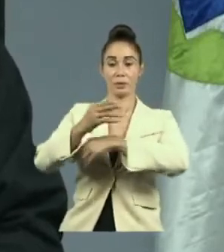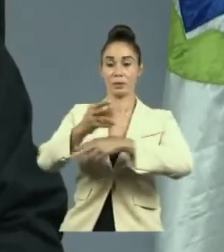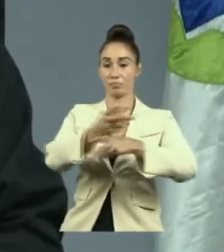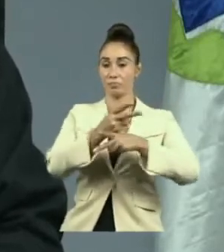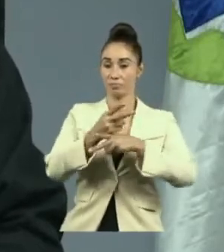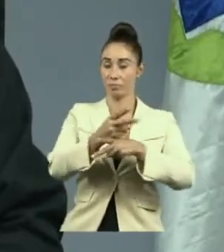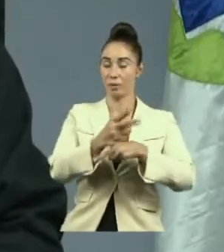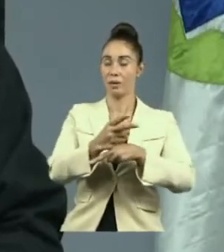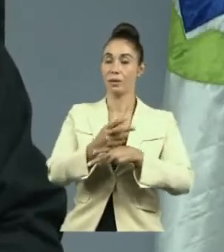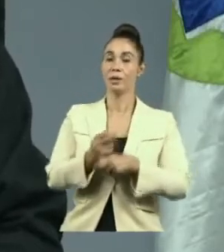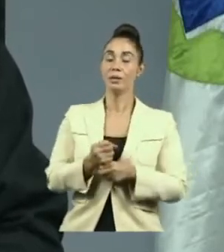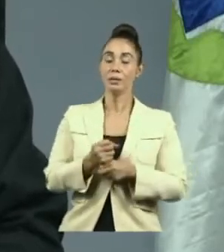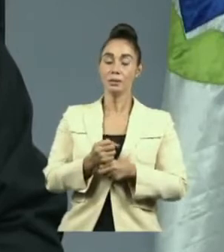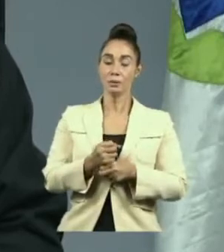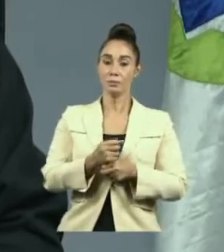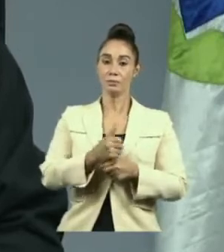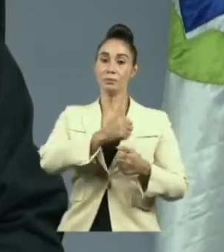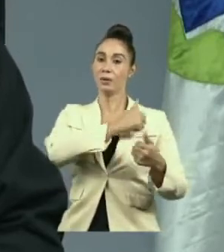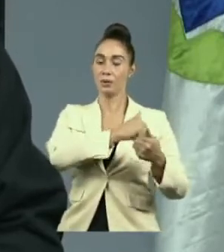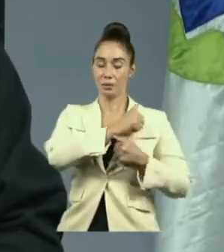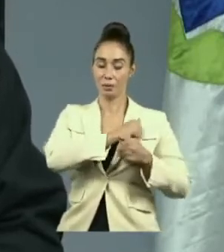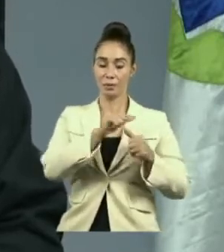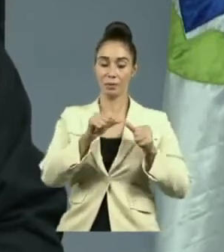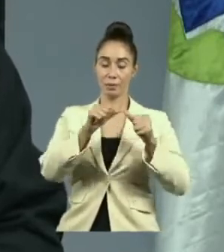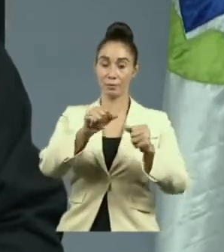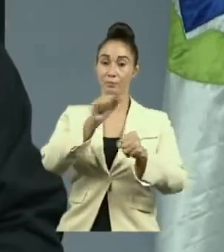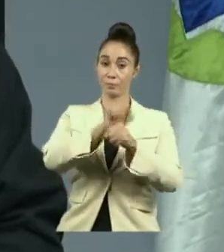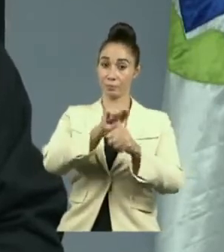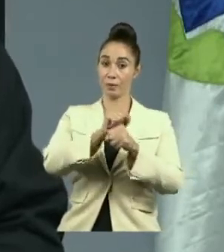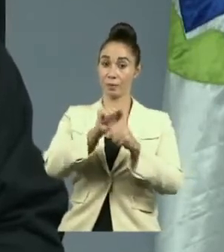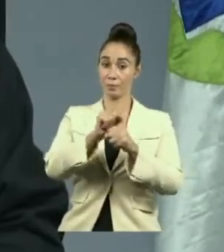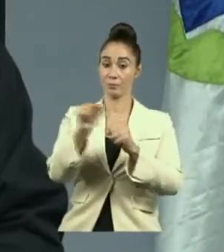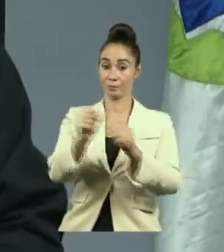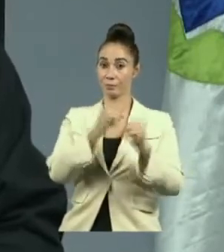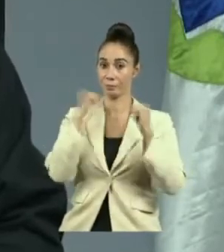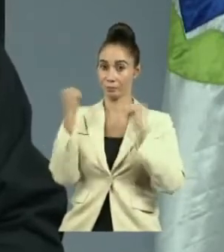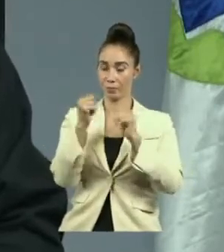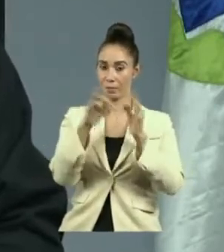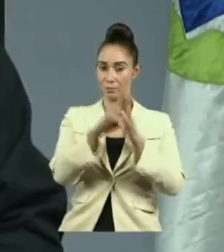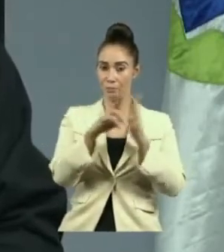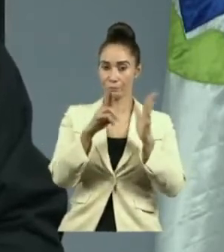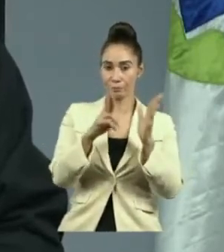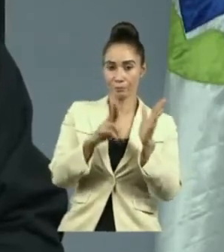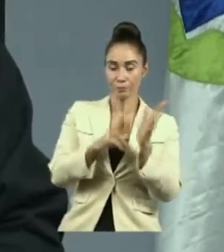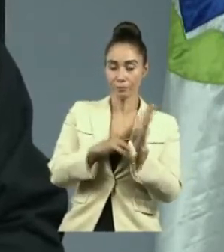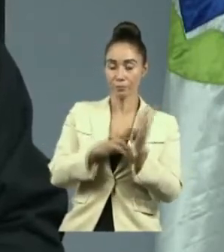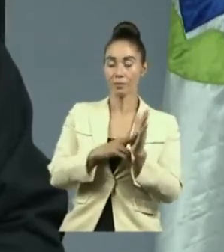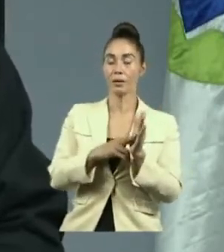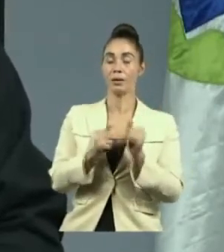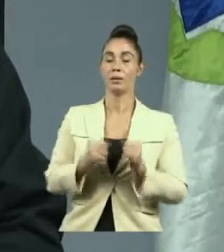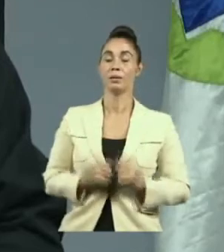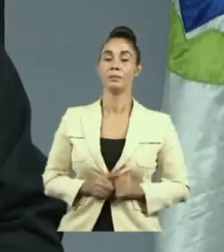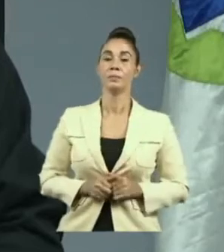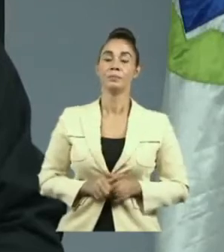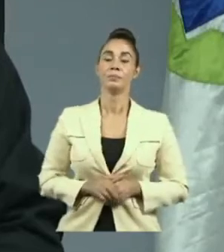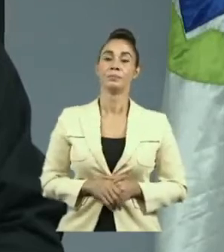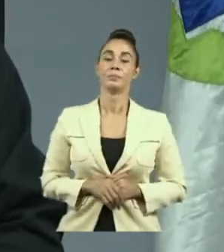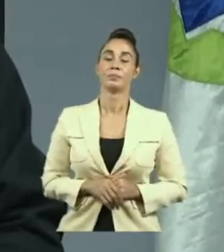fuerzas armadas ha hecho más efectivo los controles en frontera con el agregado